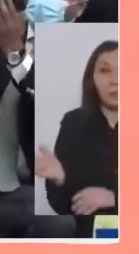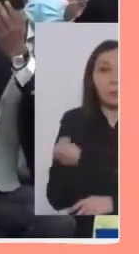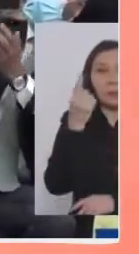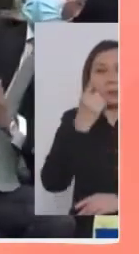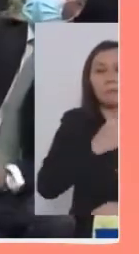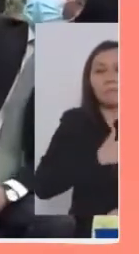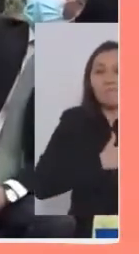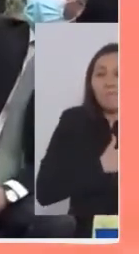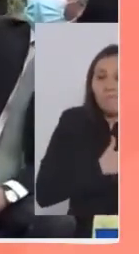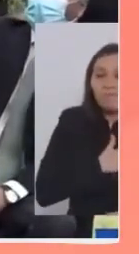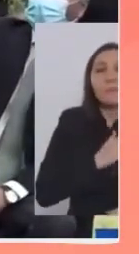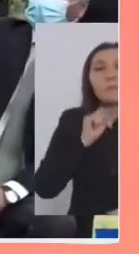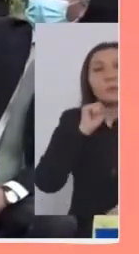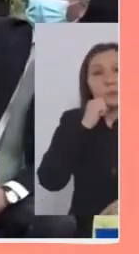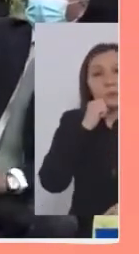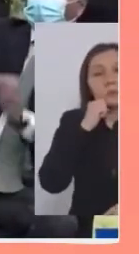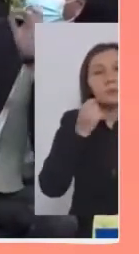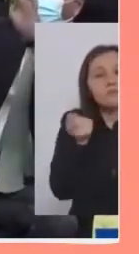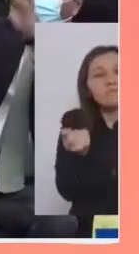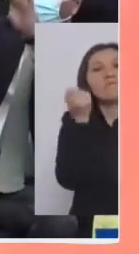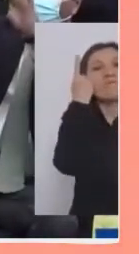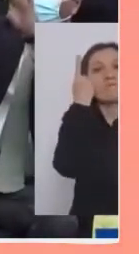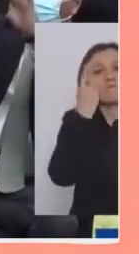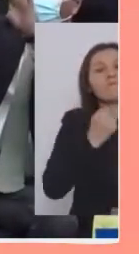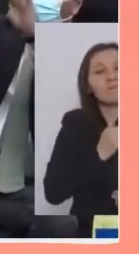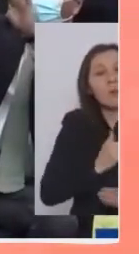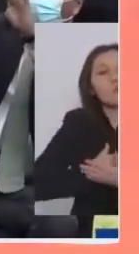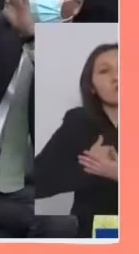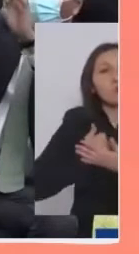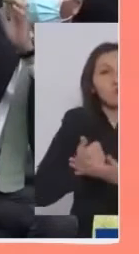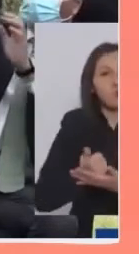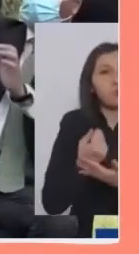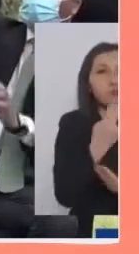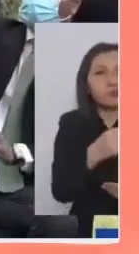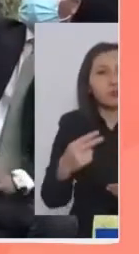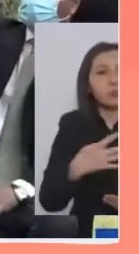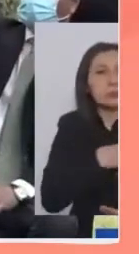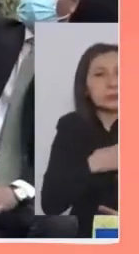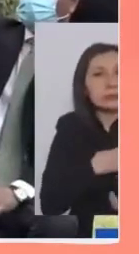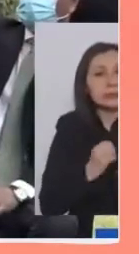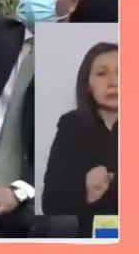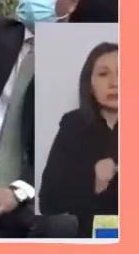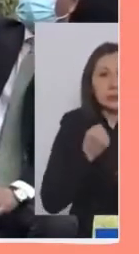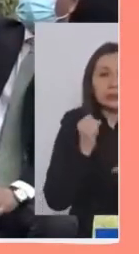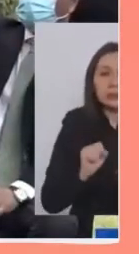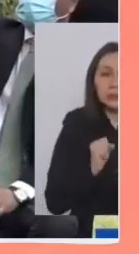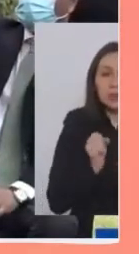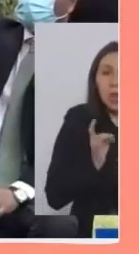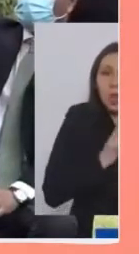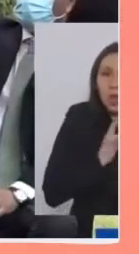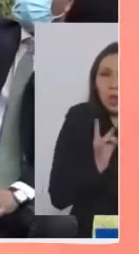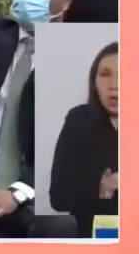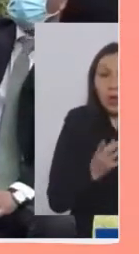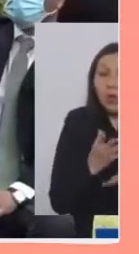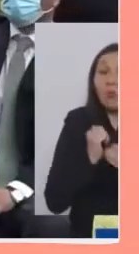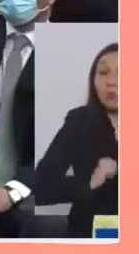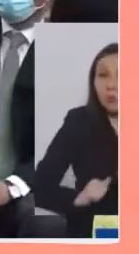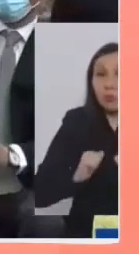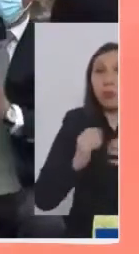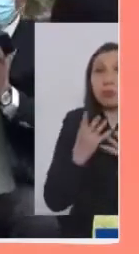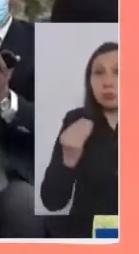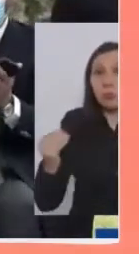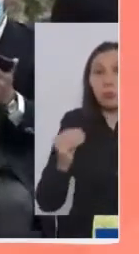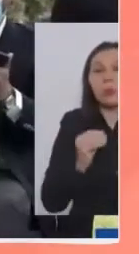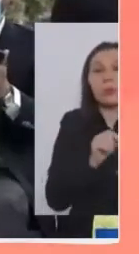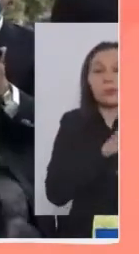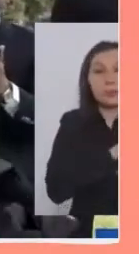de inseguridad que tienen las personas que están en el mismo lugar, que han sido víctimas de portonazos, de robo del lugar habitado, etc.